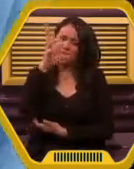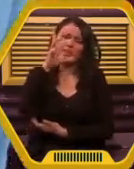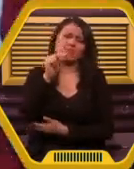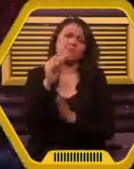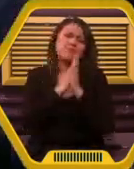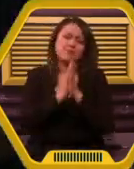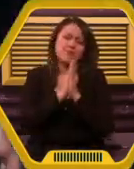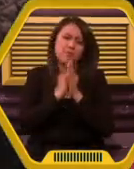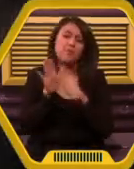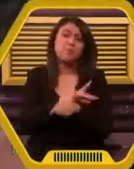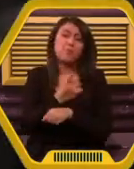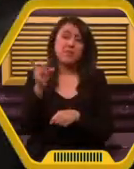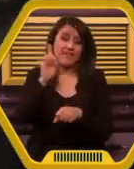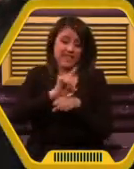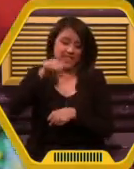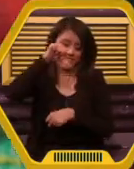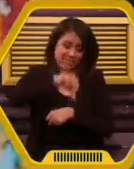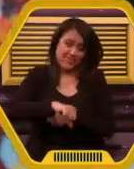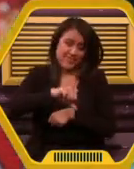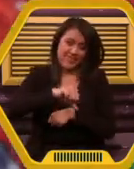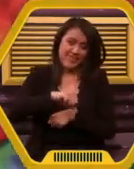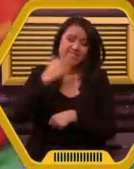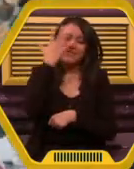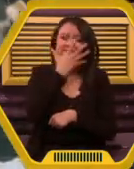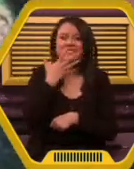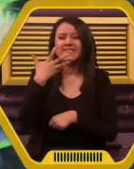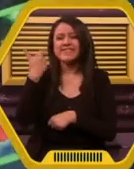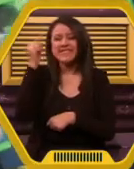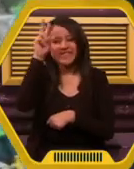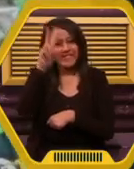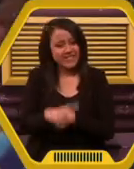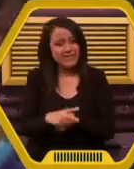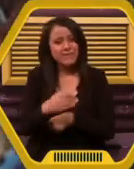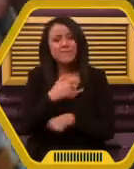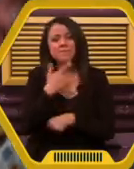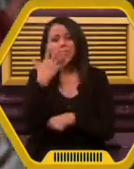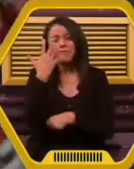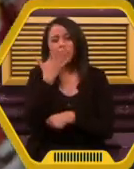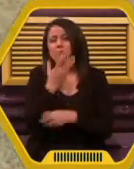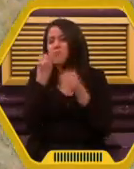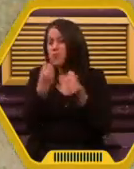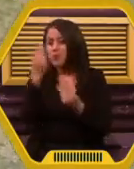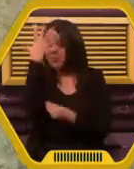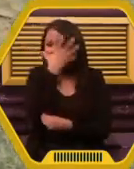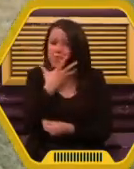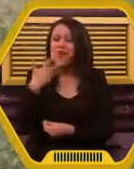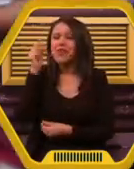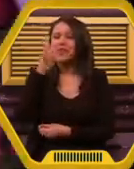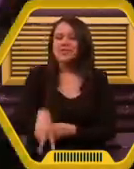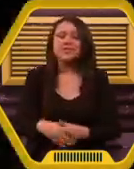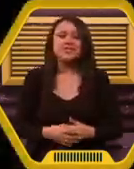nosotros, porque días como hoy no solo son maravillosos, son extraordinarios.